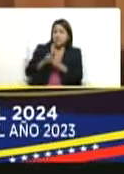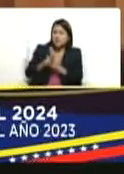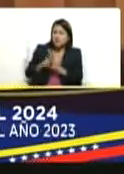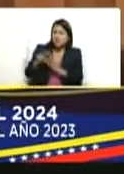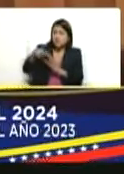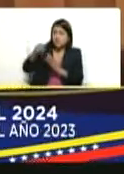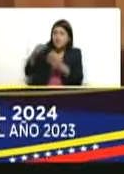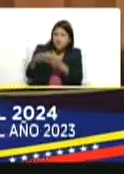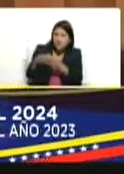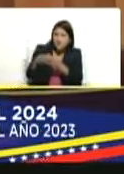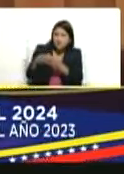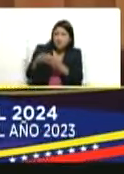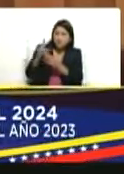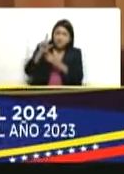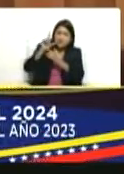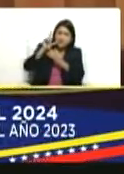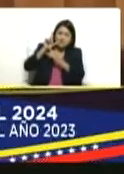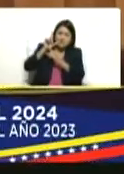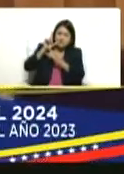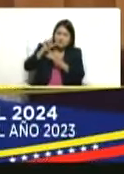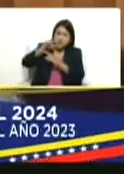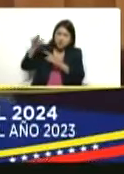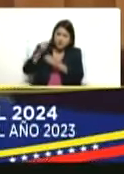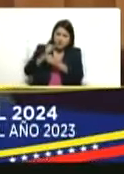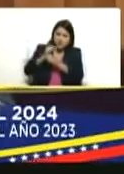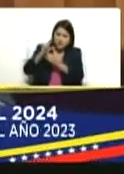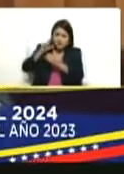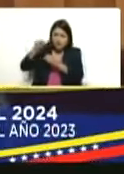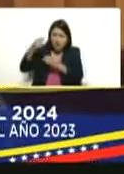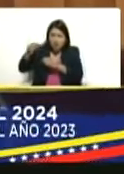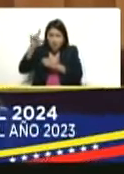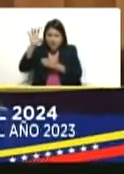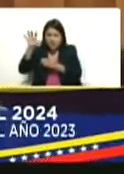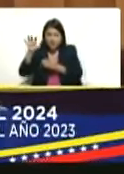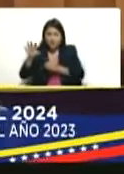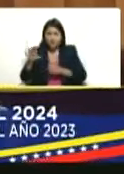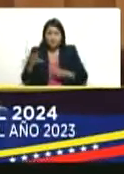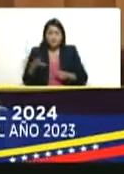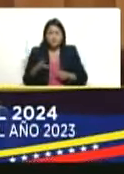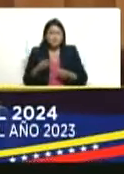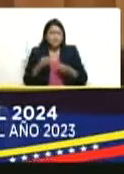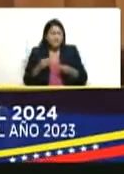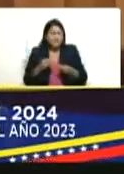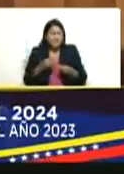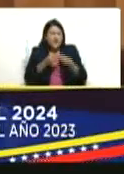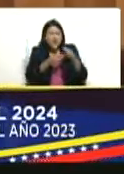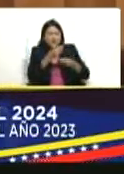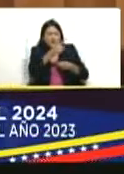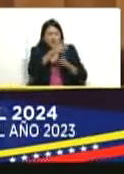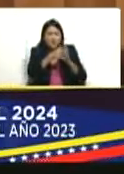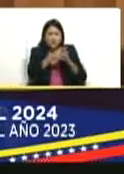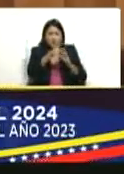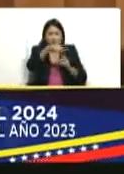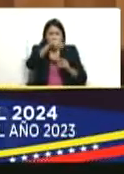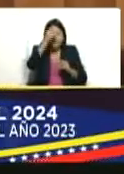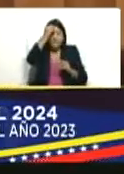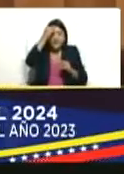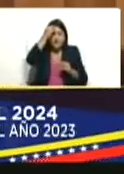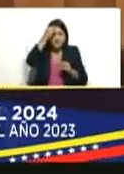se va para otro país del exterior? ¿Qué haría Estados Unidos? Solamente dejo la reflexión y la